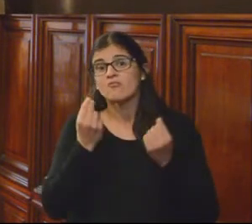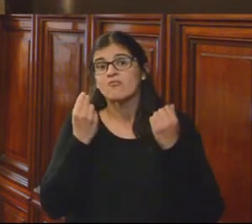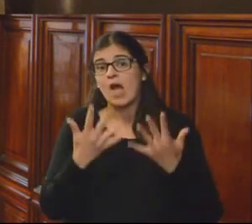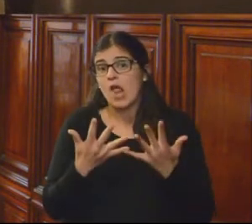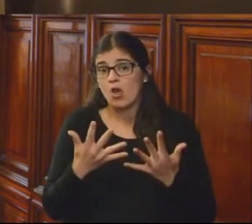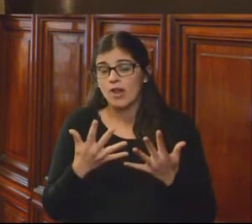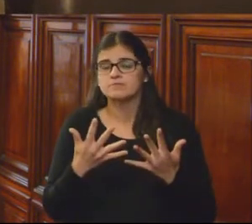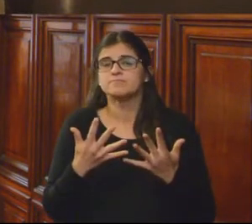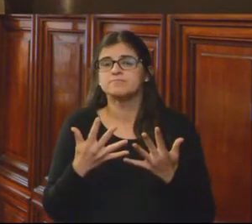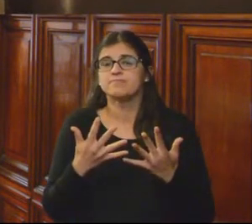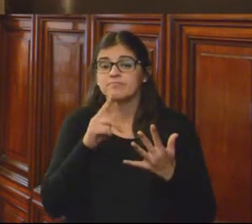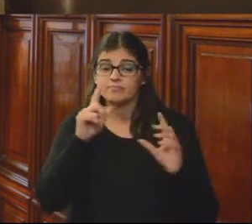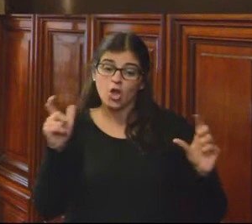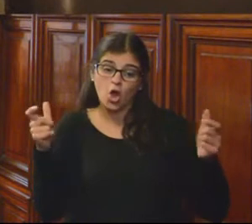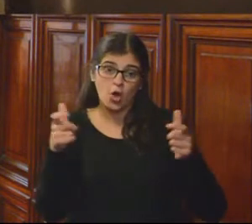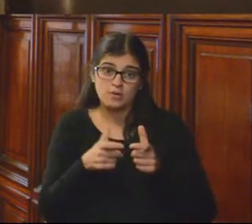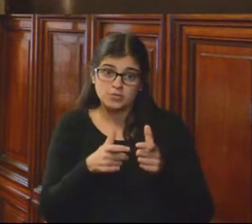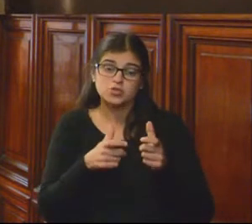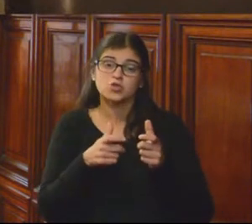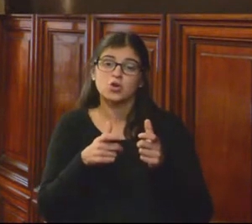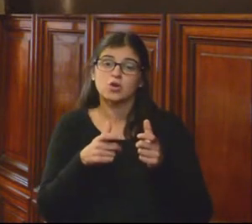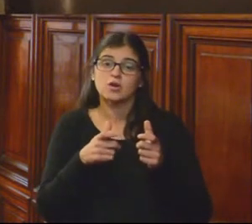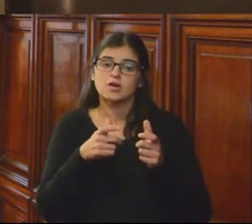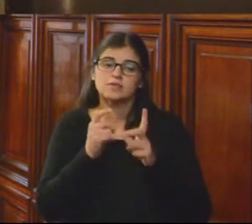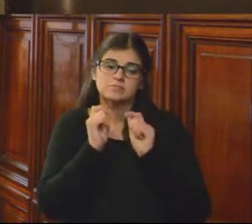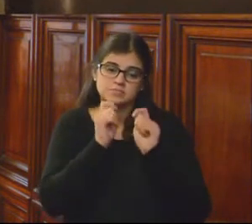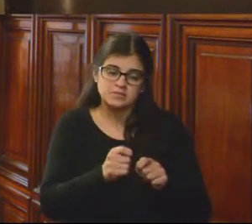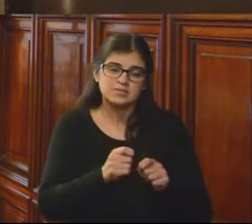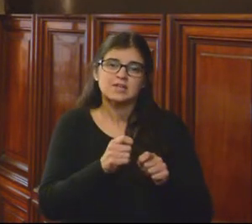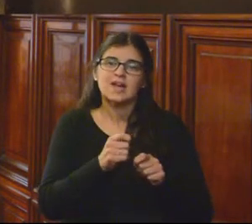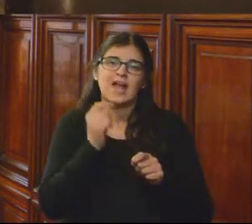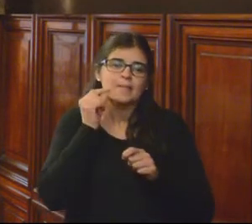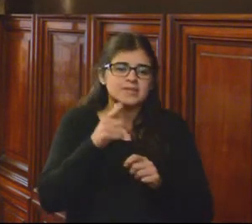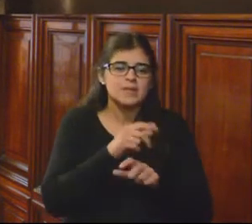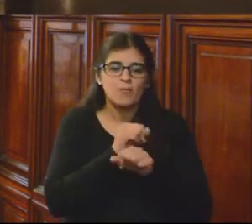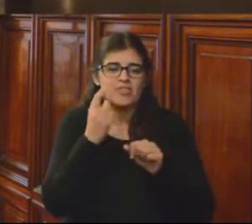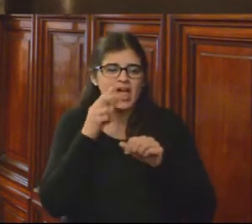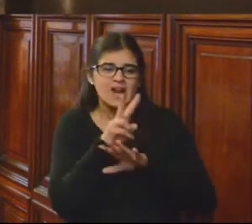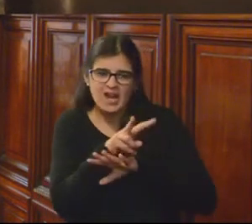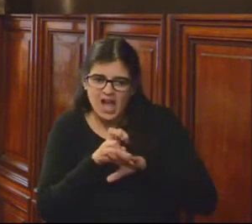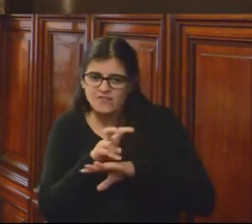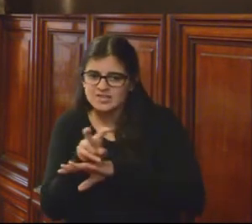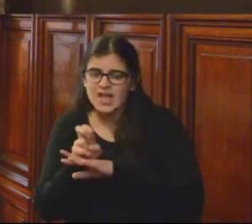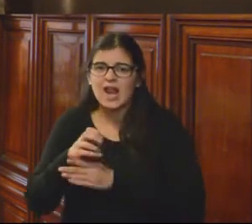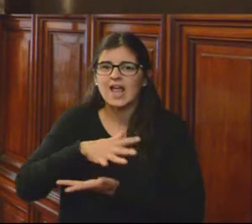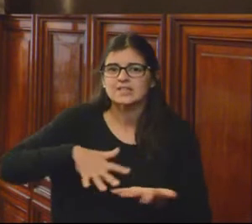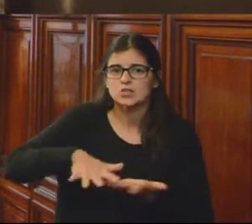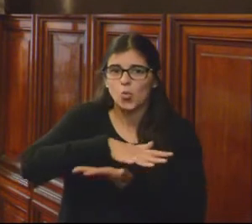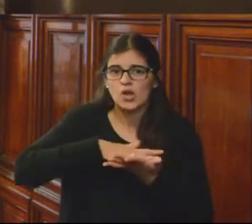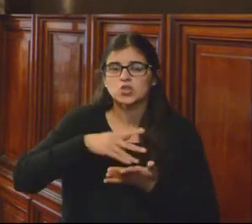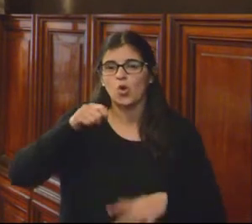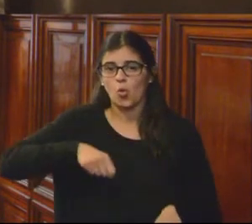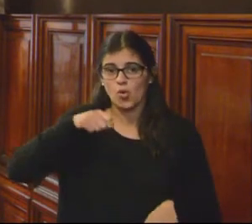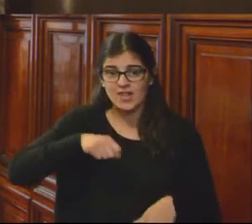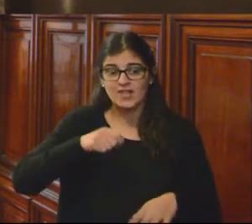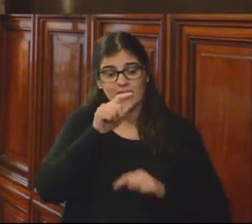Esa comisión le ha sido atribuida la competencia de poder revisar la situación jurídica